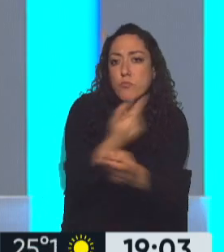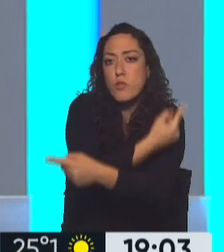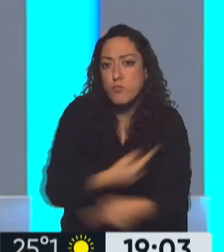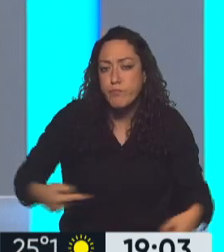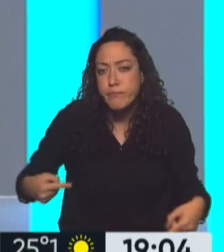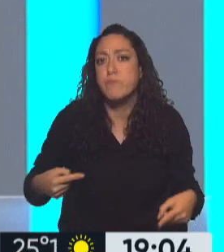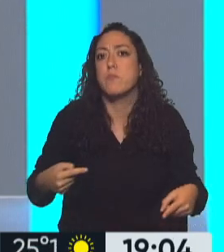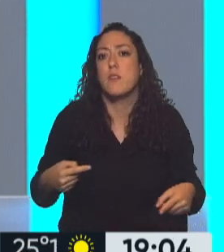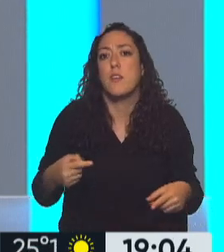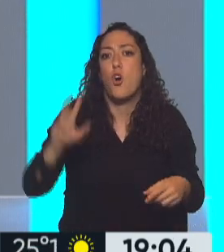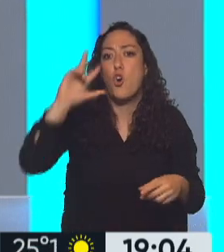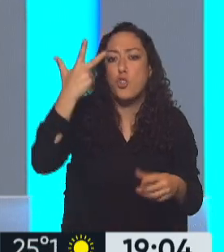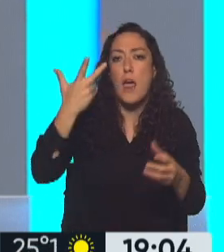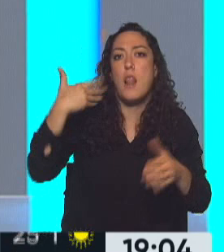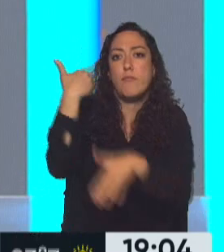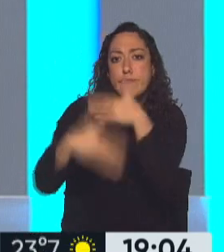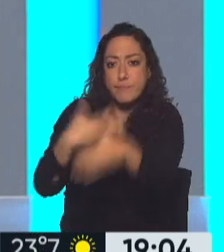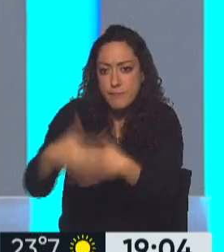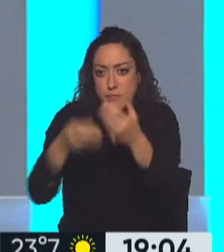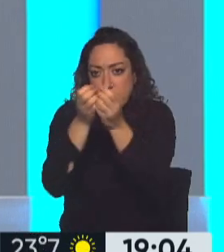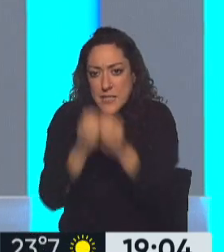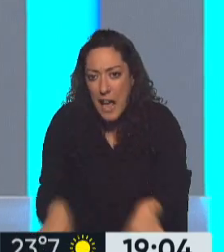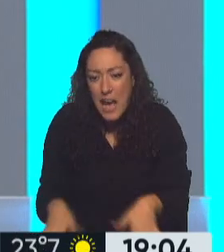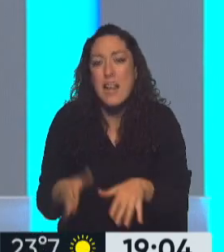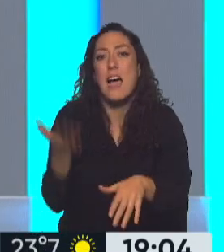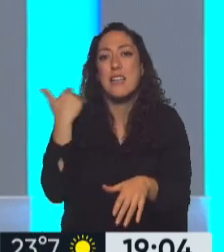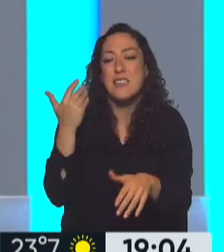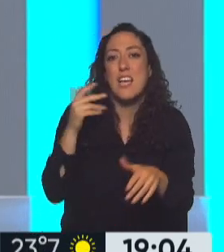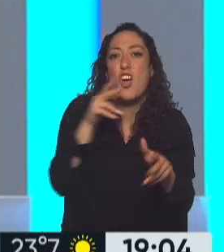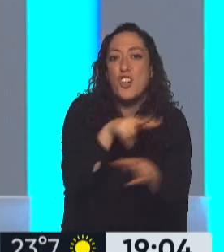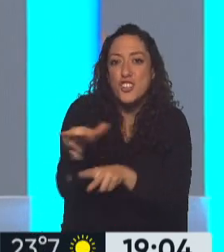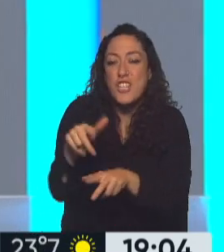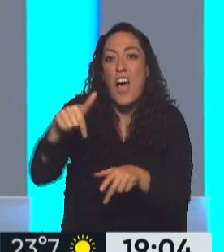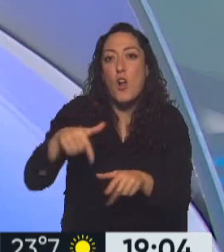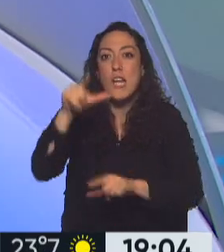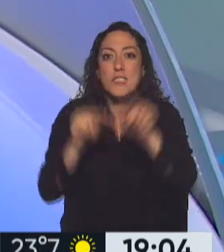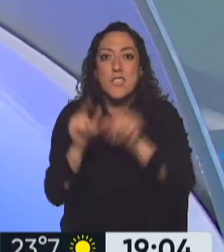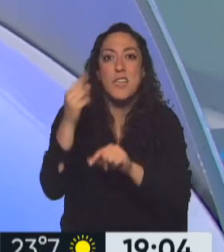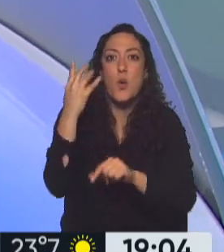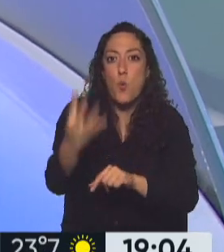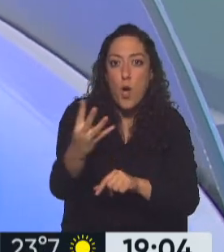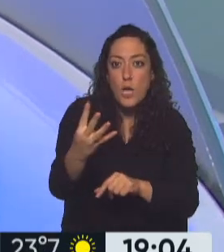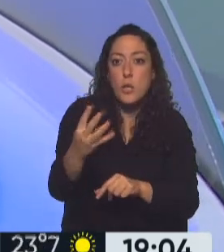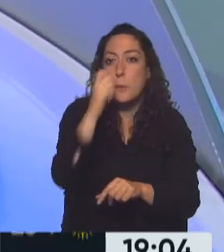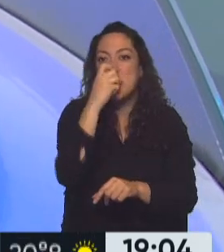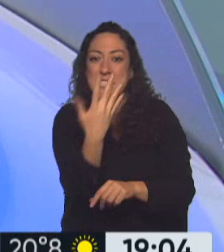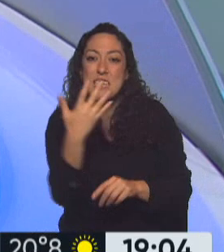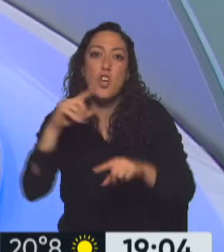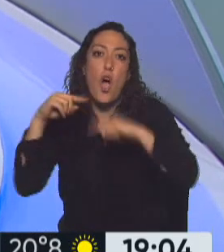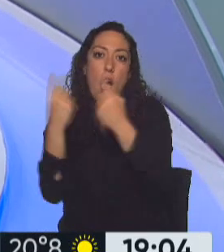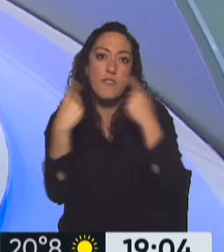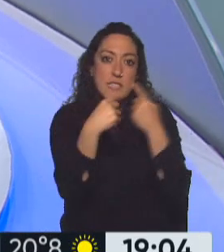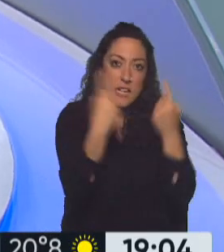puesta en marcha de un hotel que en su inicio era una hostería ya es un hotel cuatro estrellas de 25 habitaciones